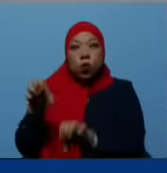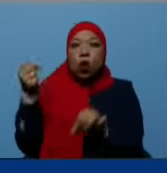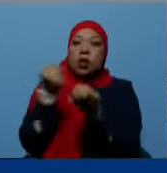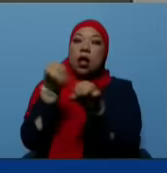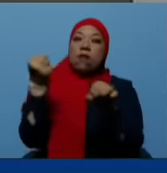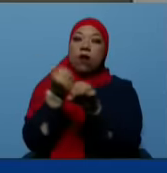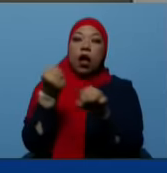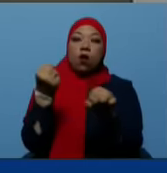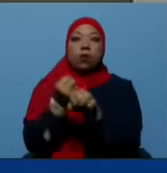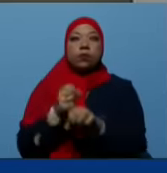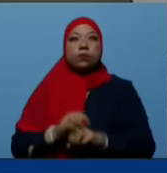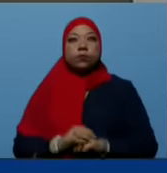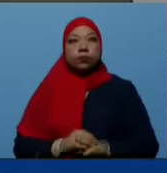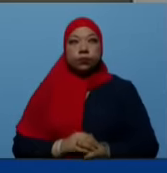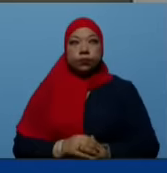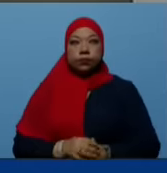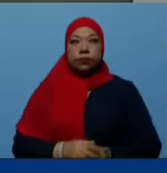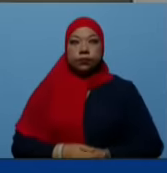trabajo.